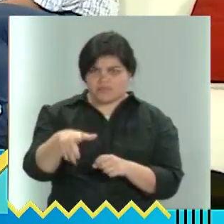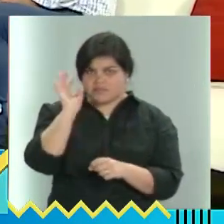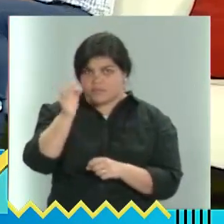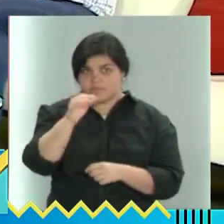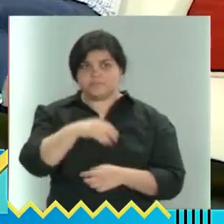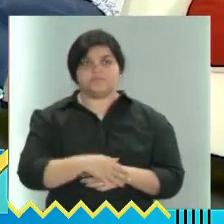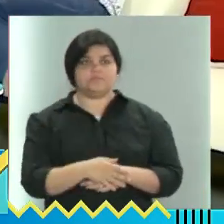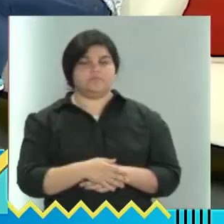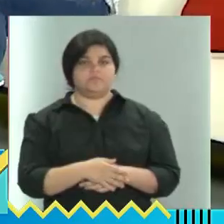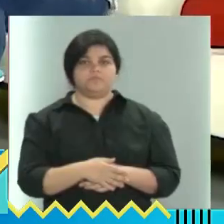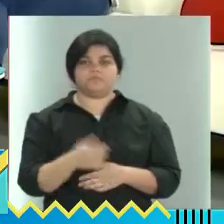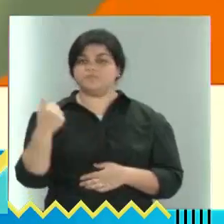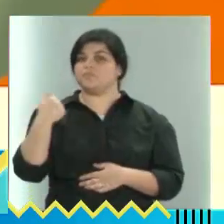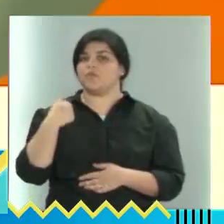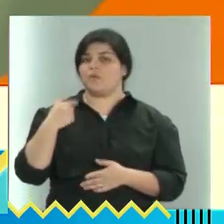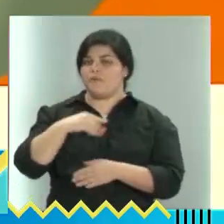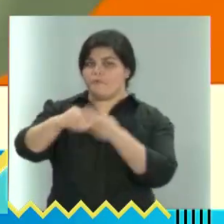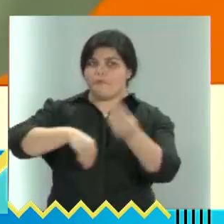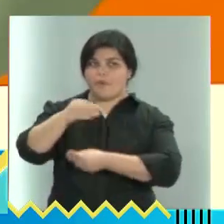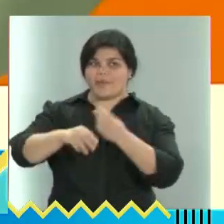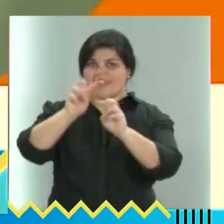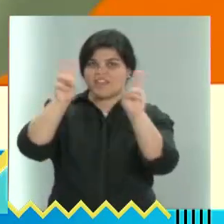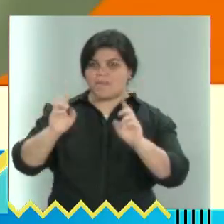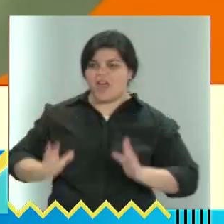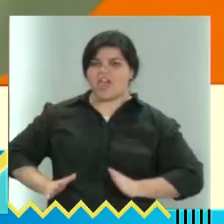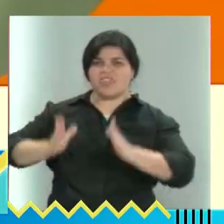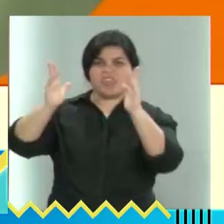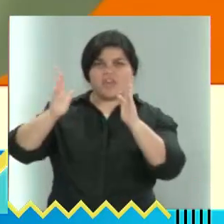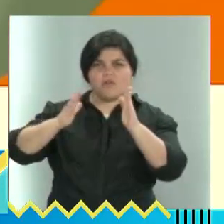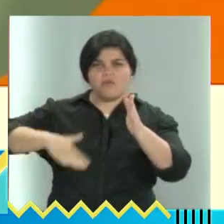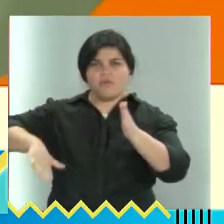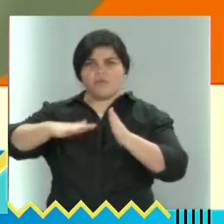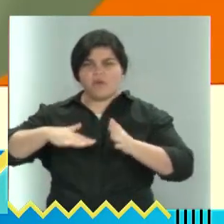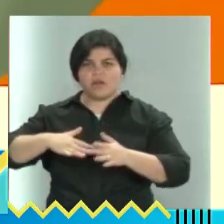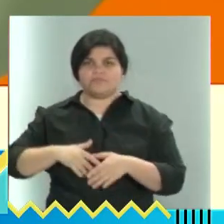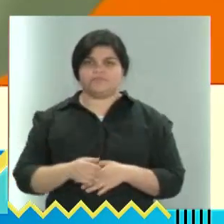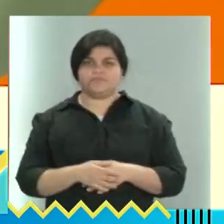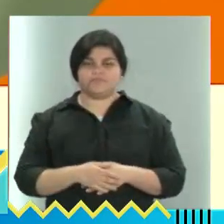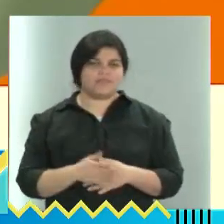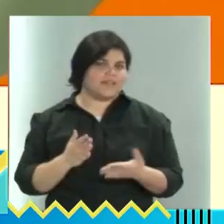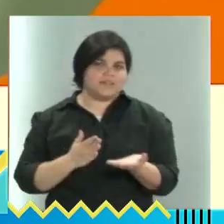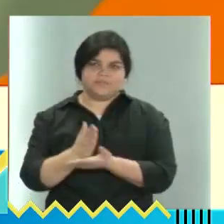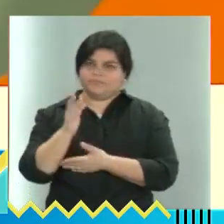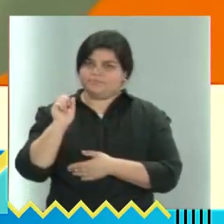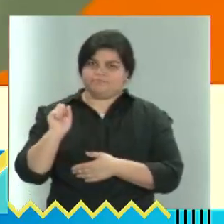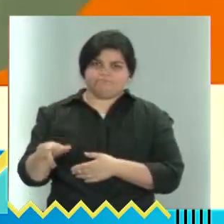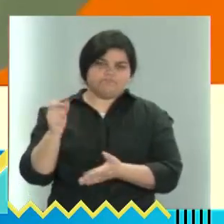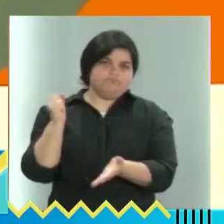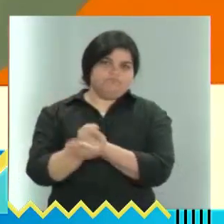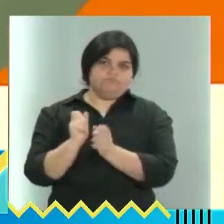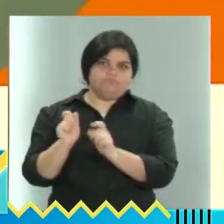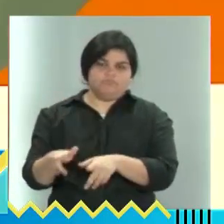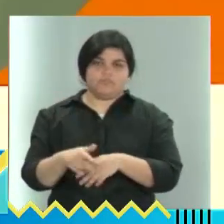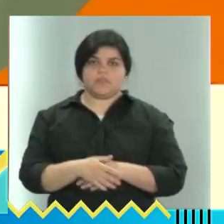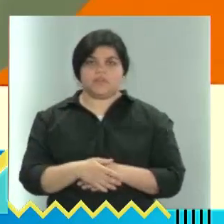tengo que decir que vengo de una familia en donde el tema de las estructuras ha calado mucho en mi familia. Mi